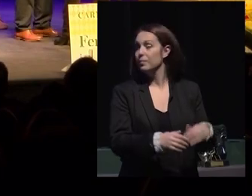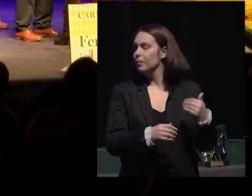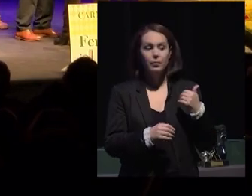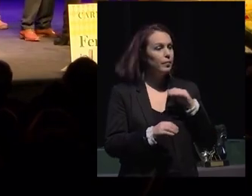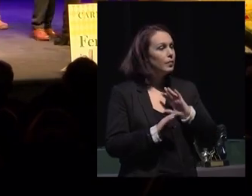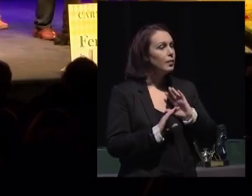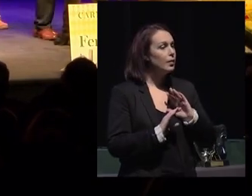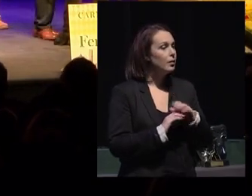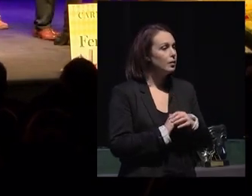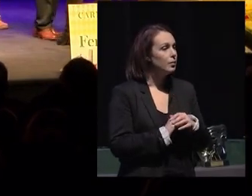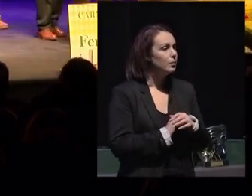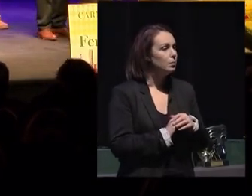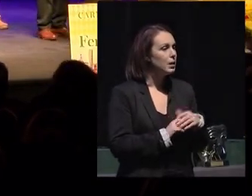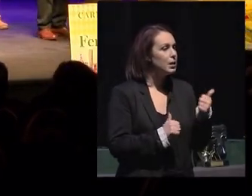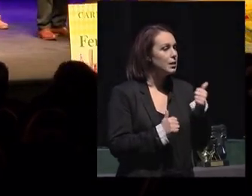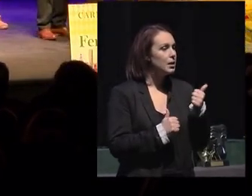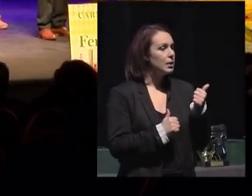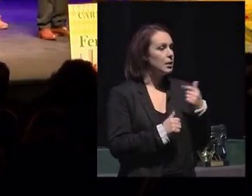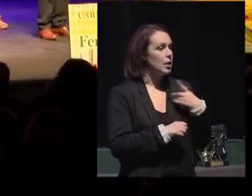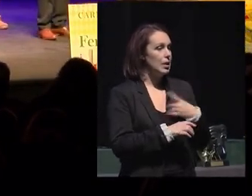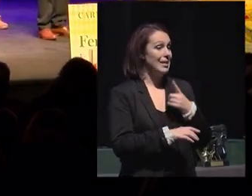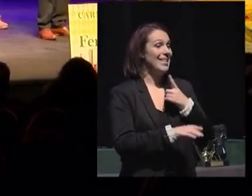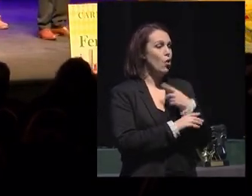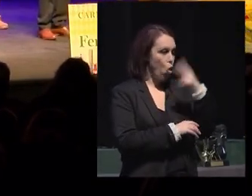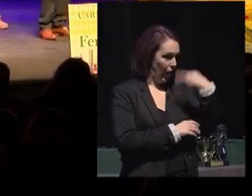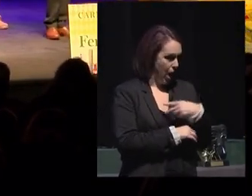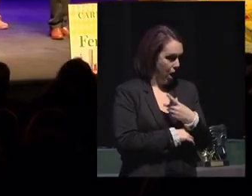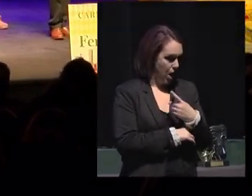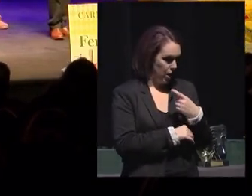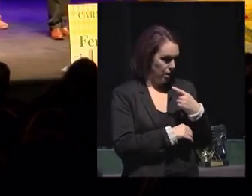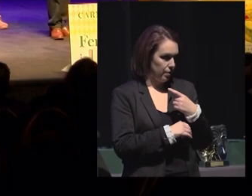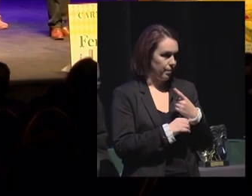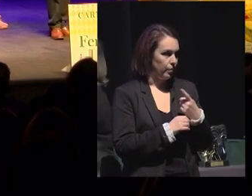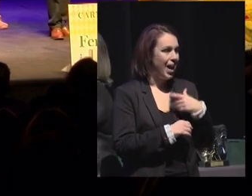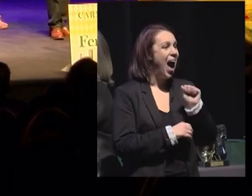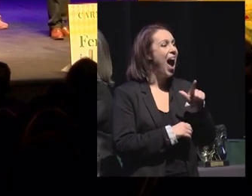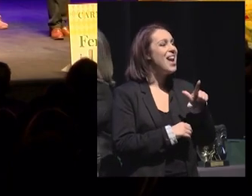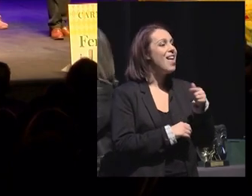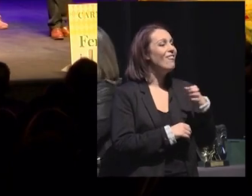Merecidísimo, por supuesto, Alberto, este premio, el trofeo y los 3.011 euros, que también son importantes.